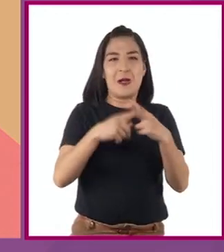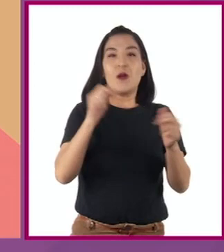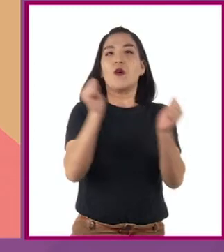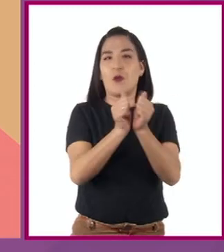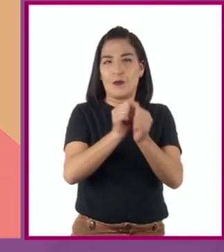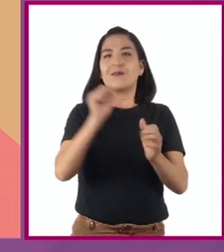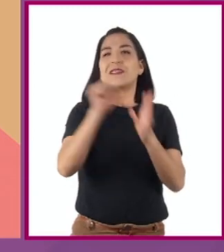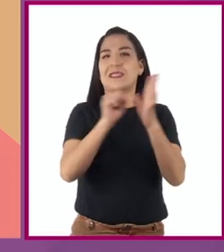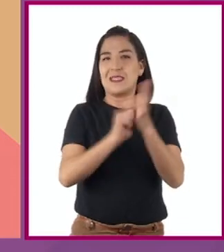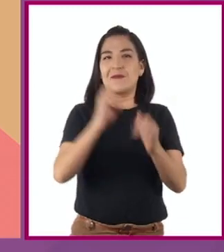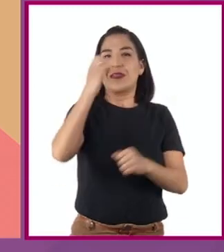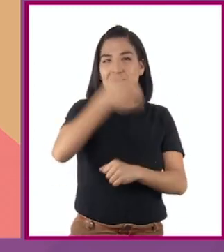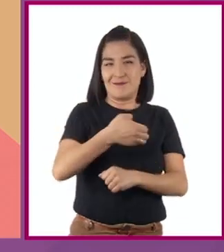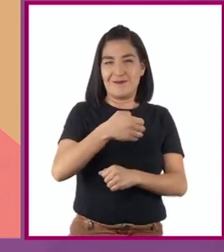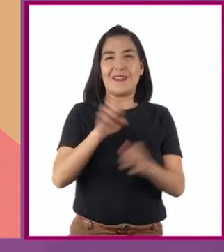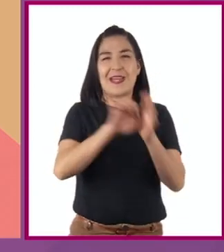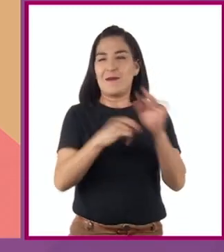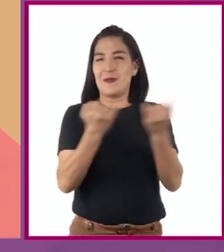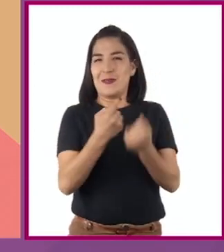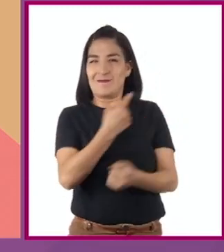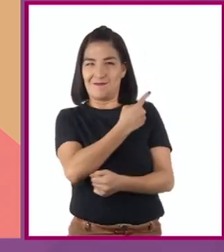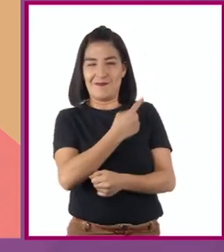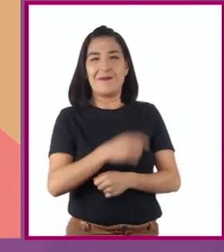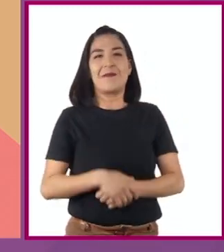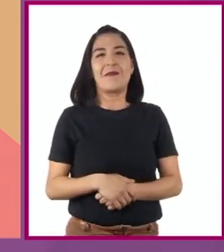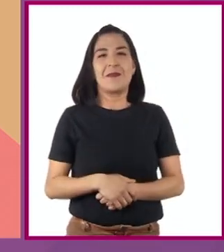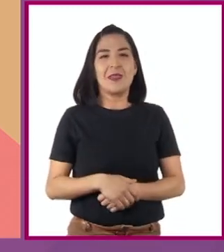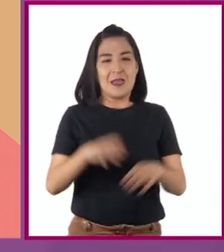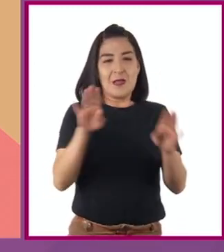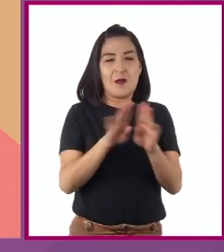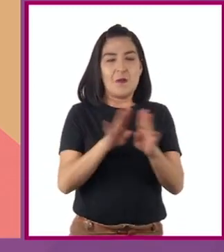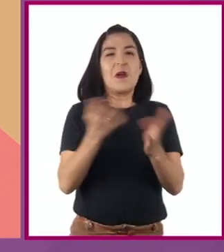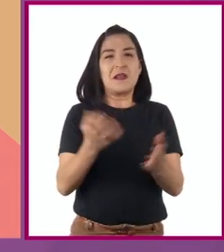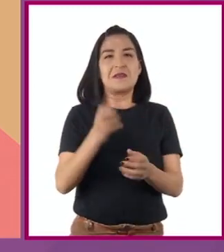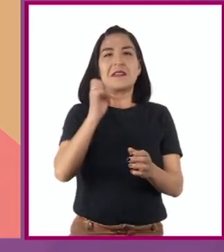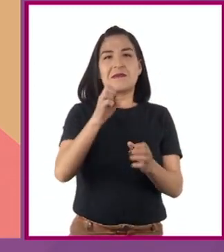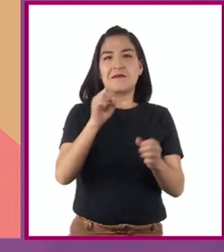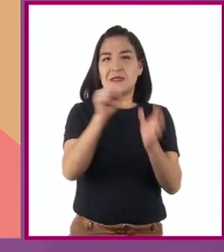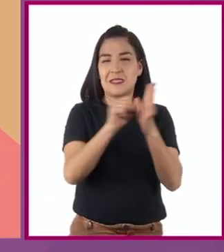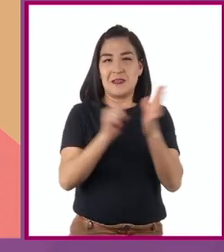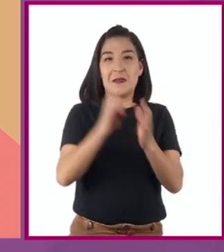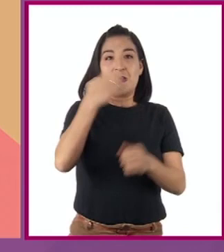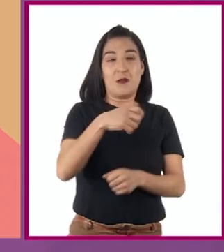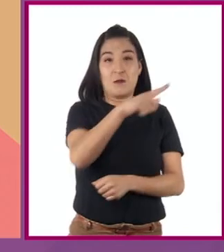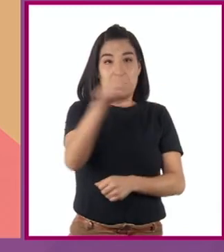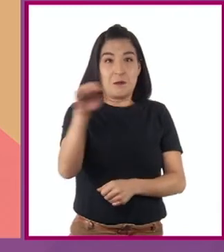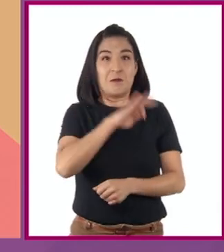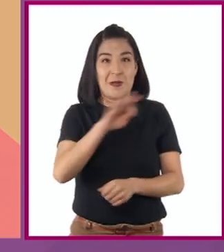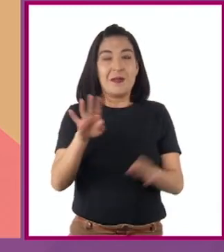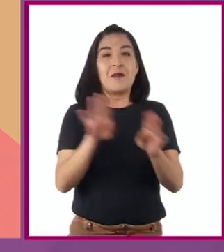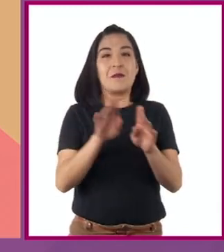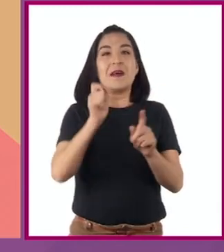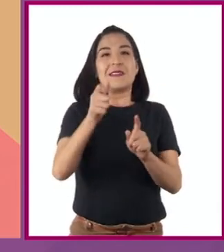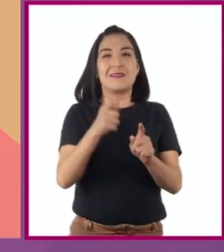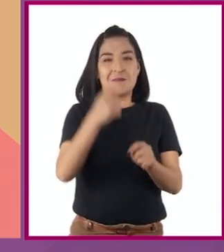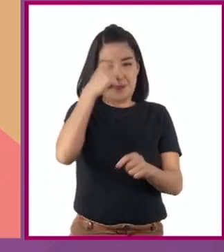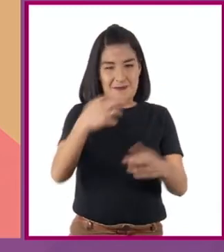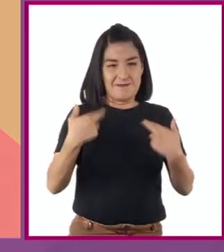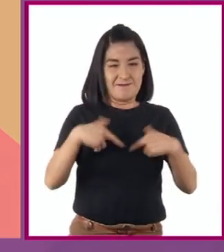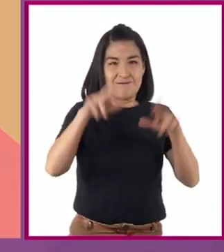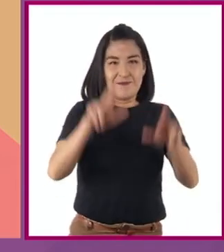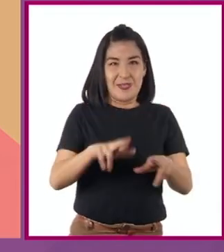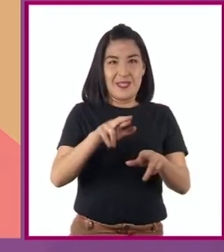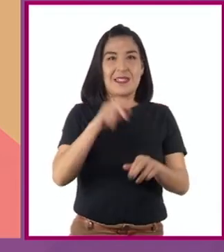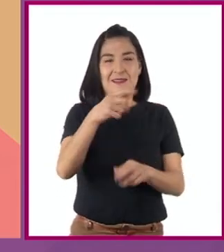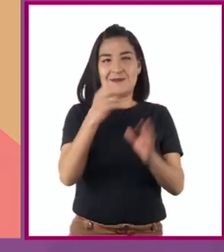ecuaciones expuesto. ¿Cuáles son las soluciones del sistema de ecuaciones? ¿Pudieron establecer un contexto para representar el